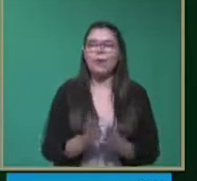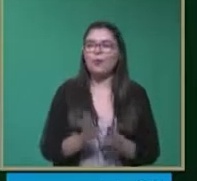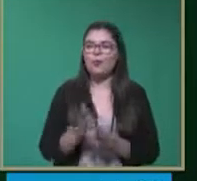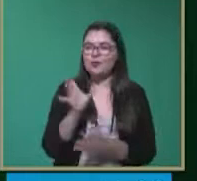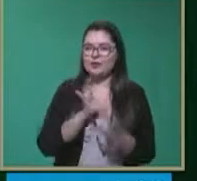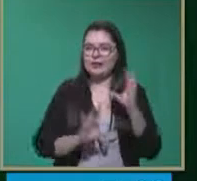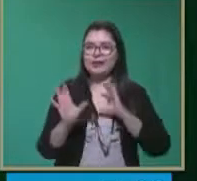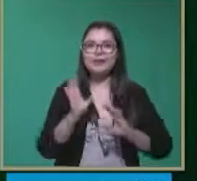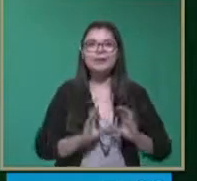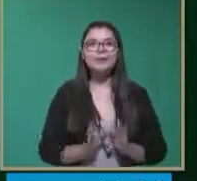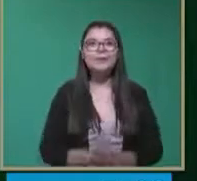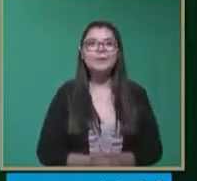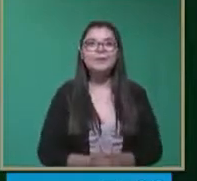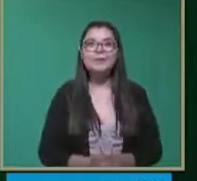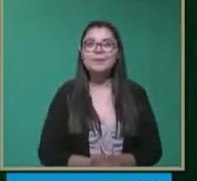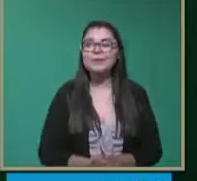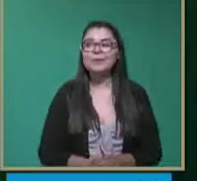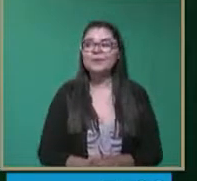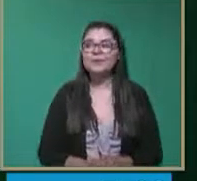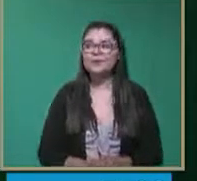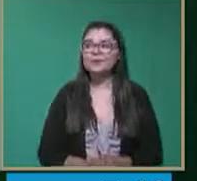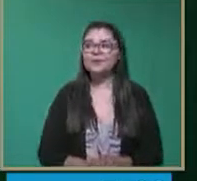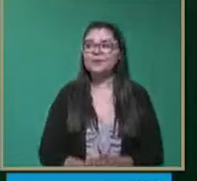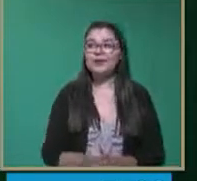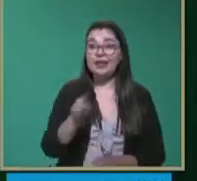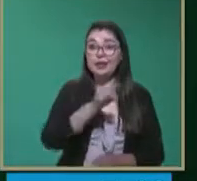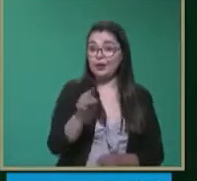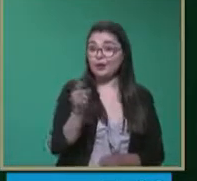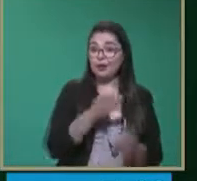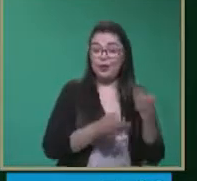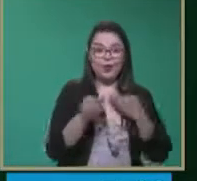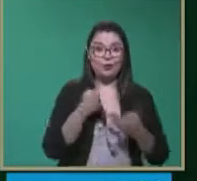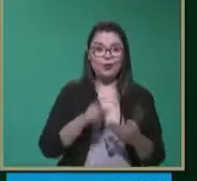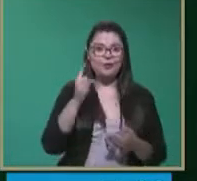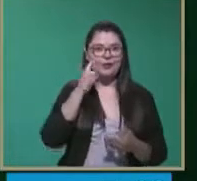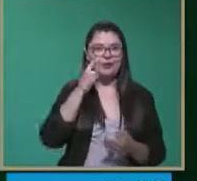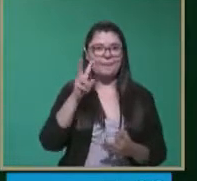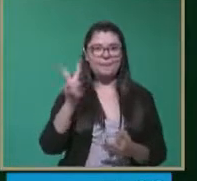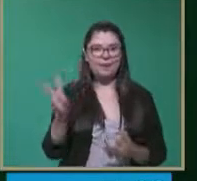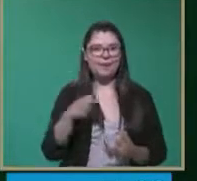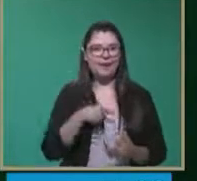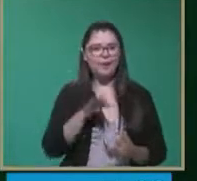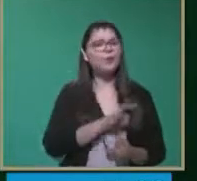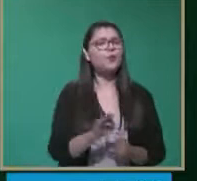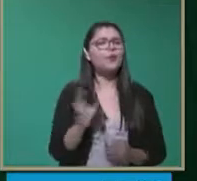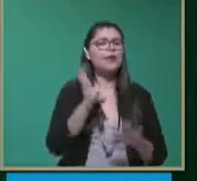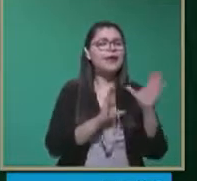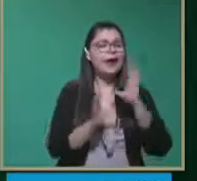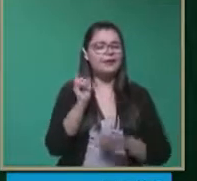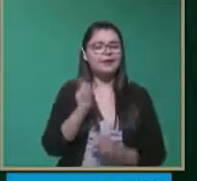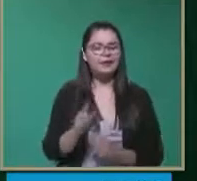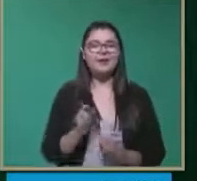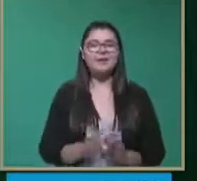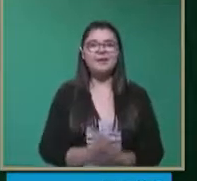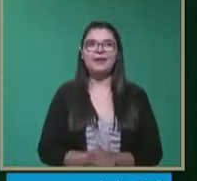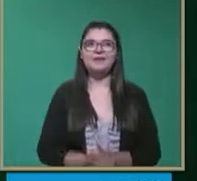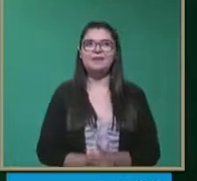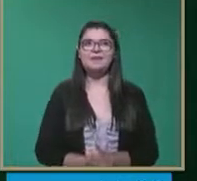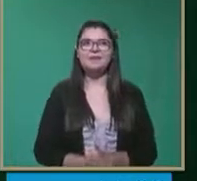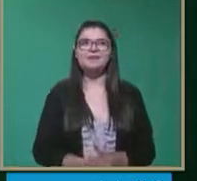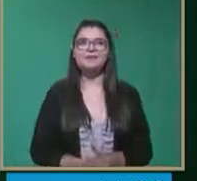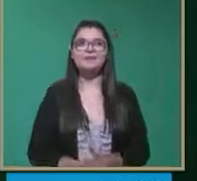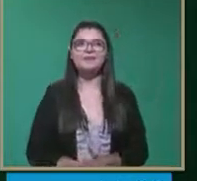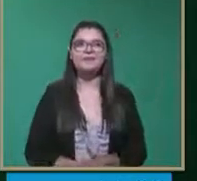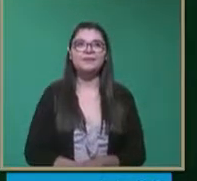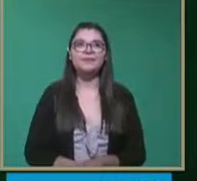están escuchándola, pues si se la saben, cántenla junto con nosotros. Claro que sí, que nos ayuden todos aquí en el set también a cantar, porque seguramente se